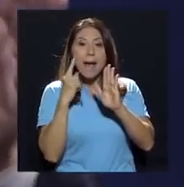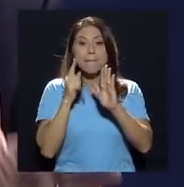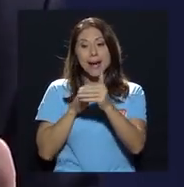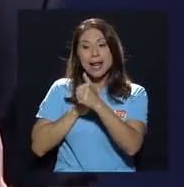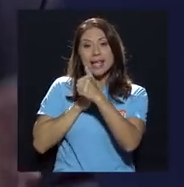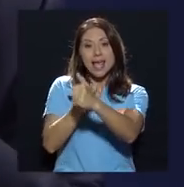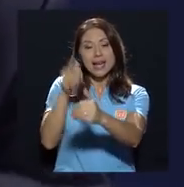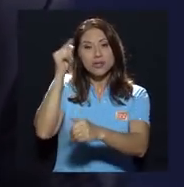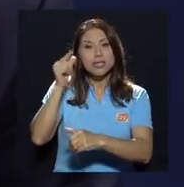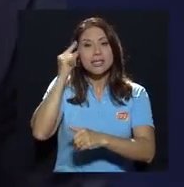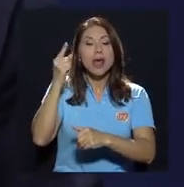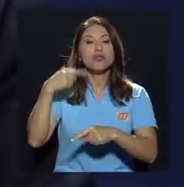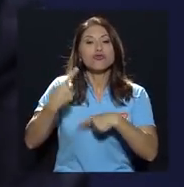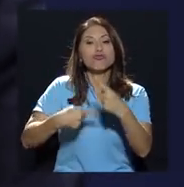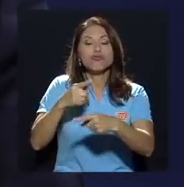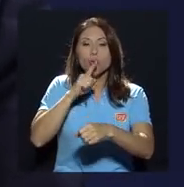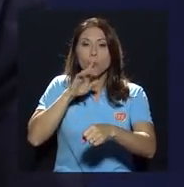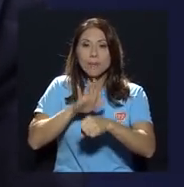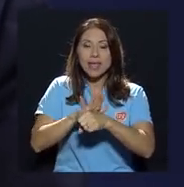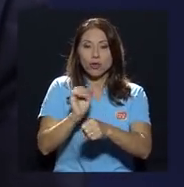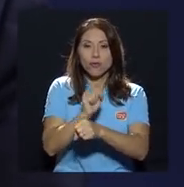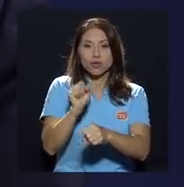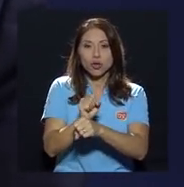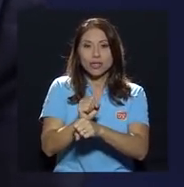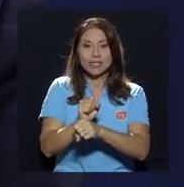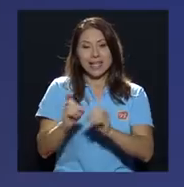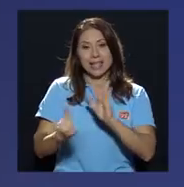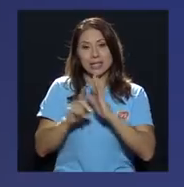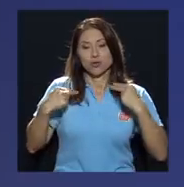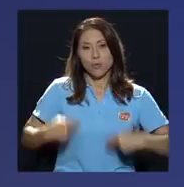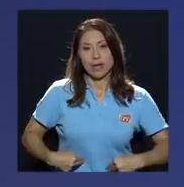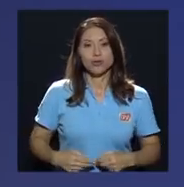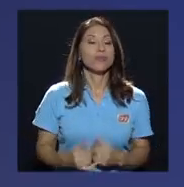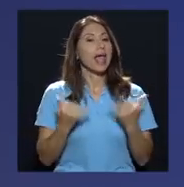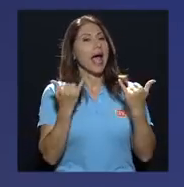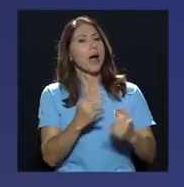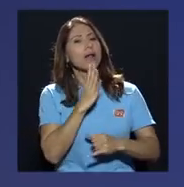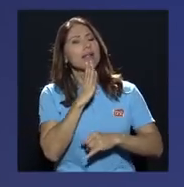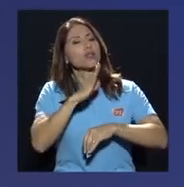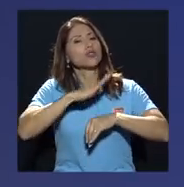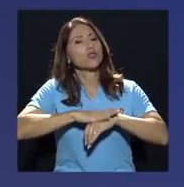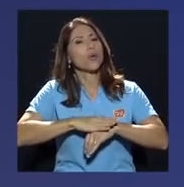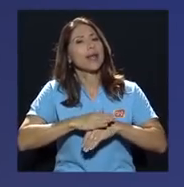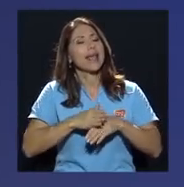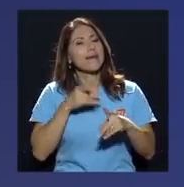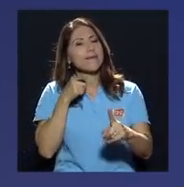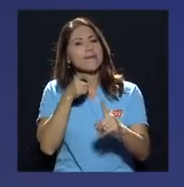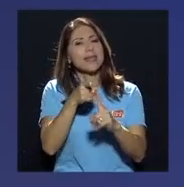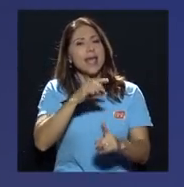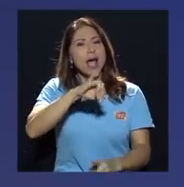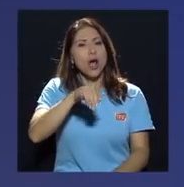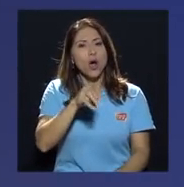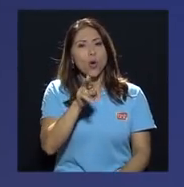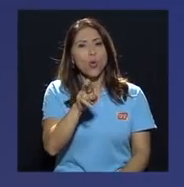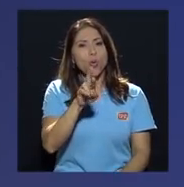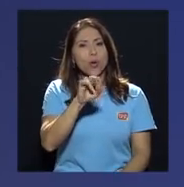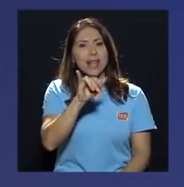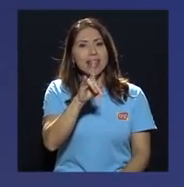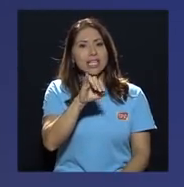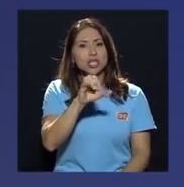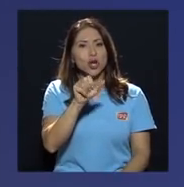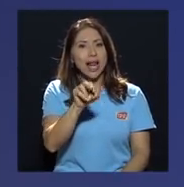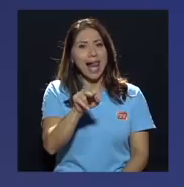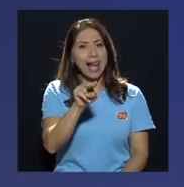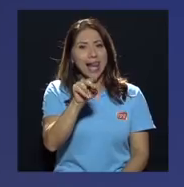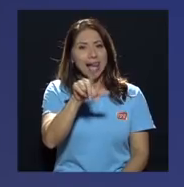estados desde el cumplimiento de sus funciones en materia de derechos humanos ahora el regreso a la vía jurisdiccional hace poco le escuchaba a don